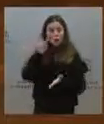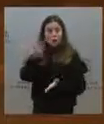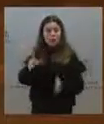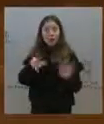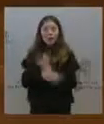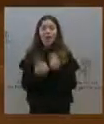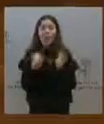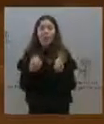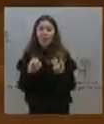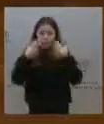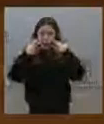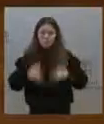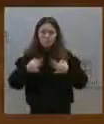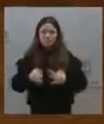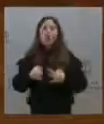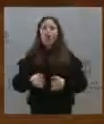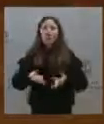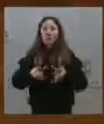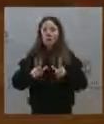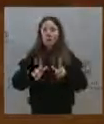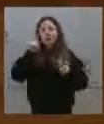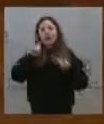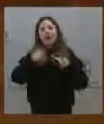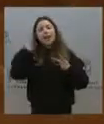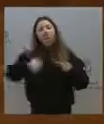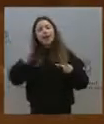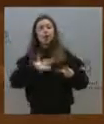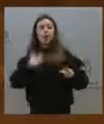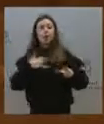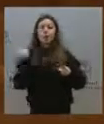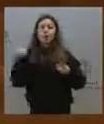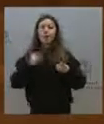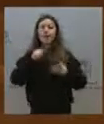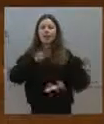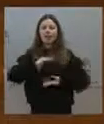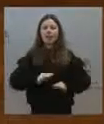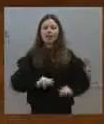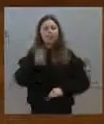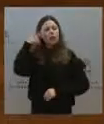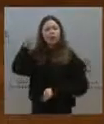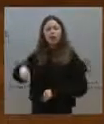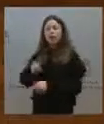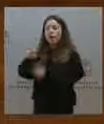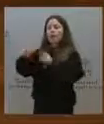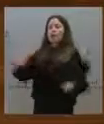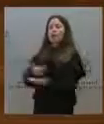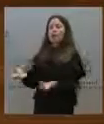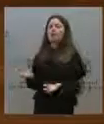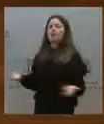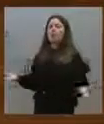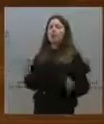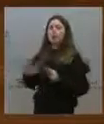creencia en la propiedad del poder, su incapacidad para reconocer la voluntad de muchos asturianos cada vez más numerosos que no creen en sus políticas y sí en las de